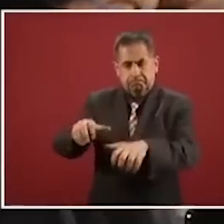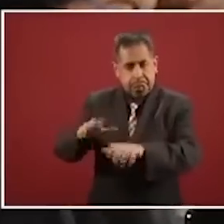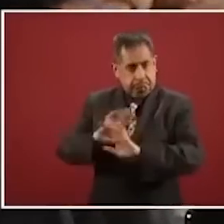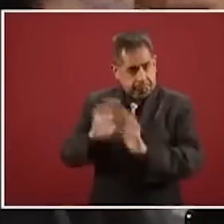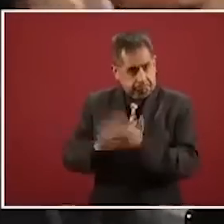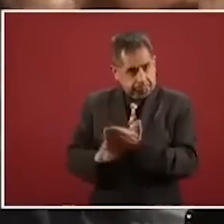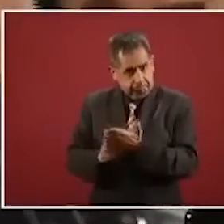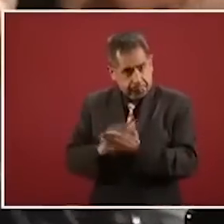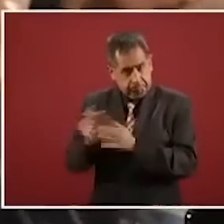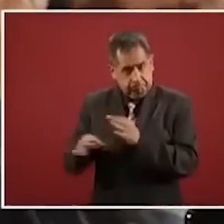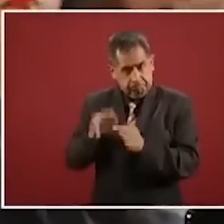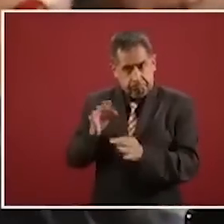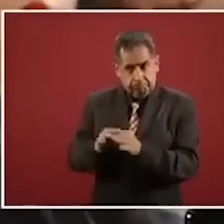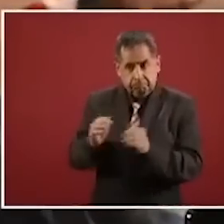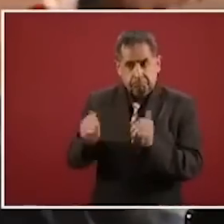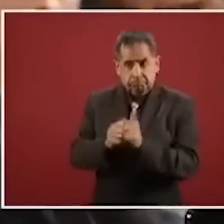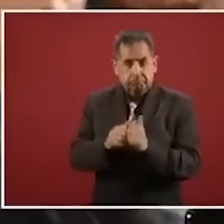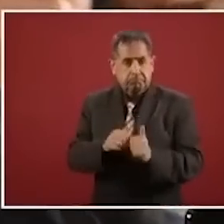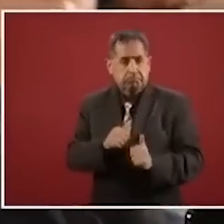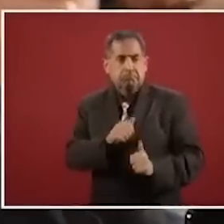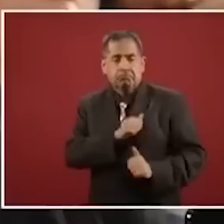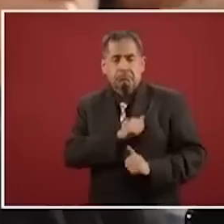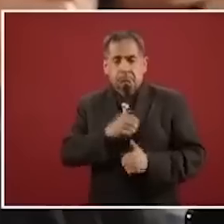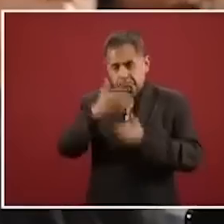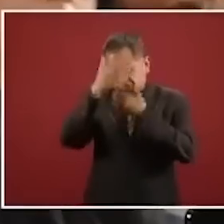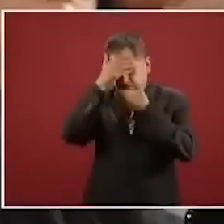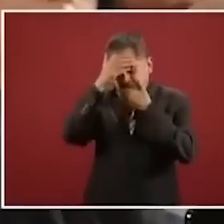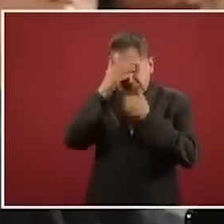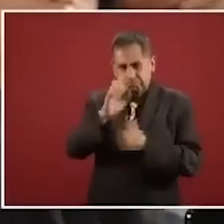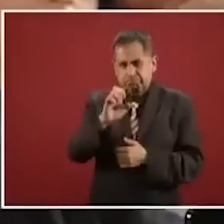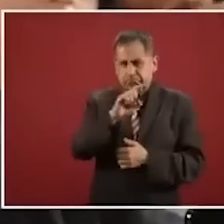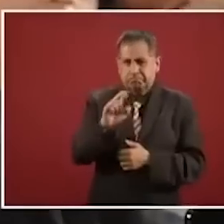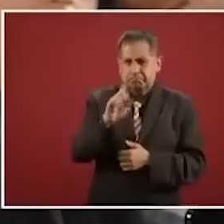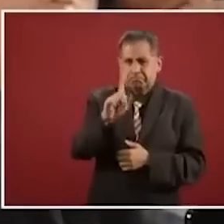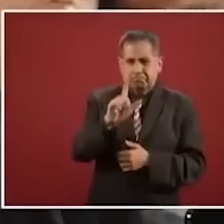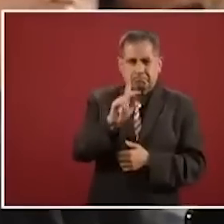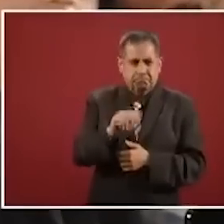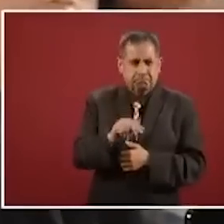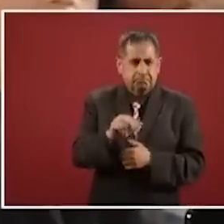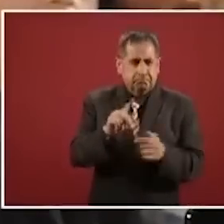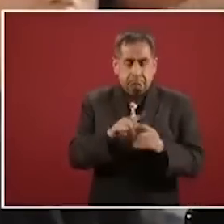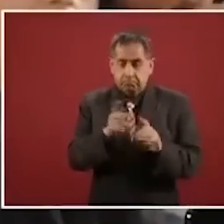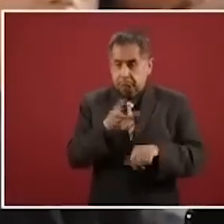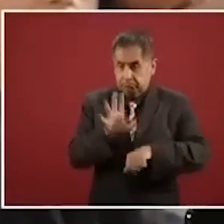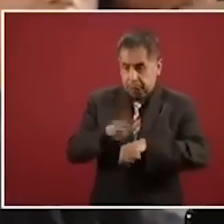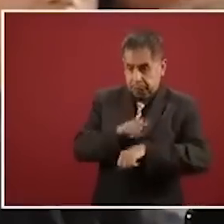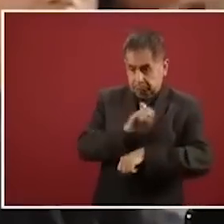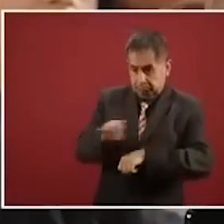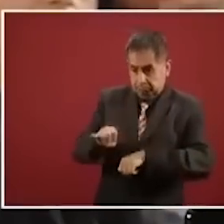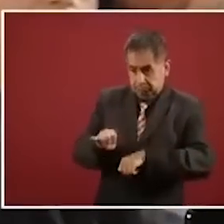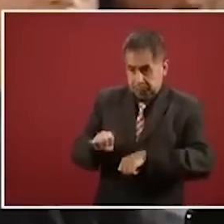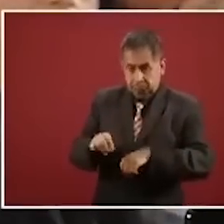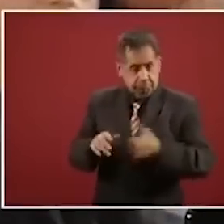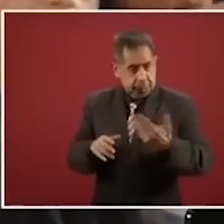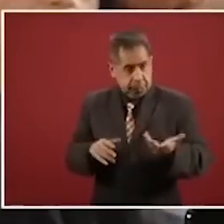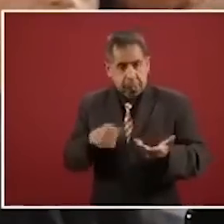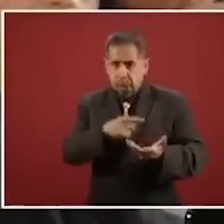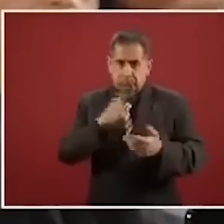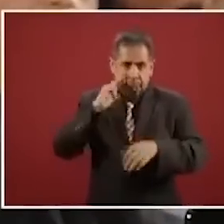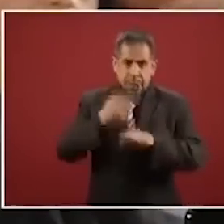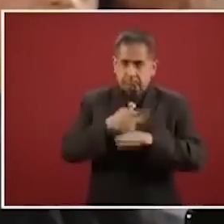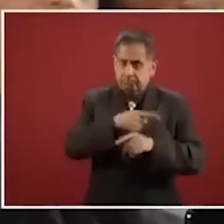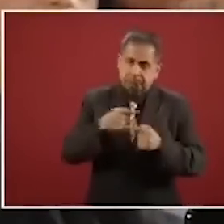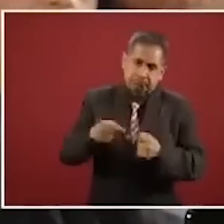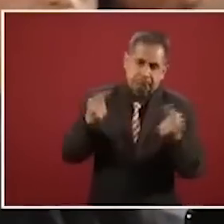el problema con el ejército zapatista, ya tienen el visto bueno del ejército zapatista, quien es uno de los